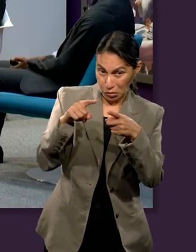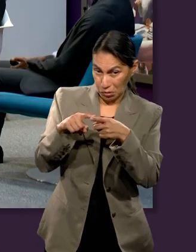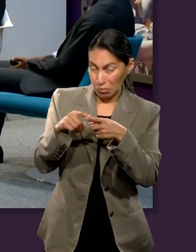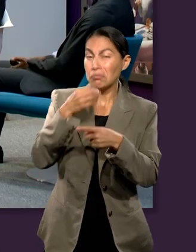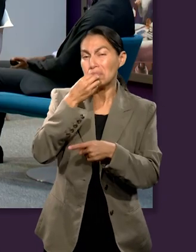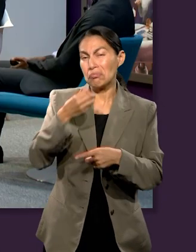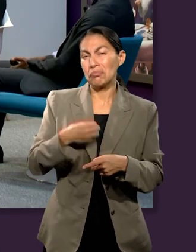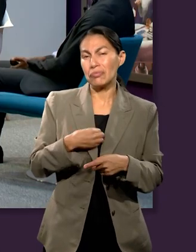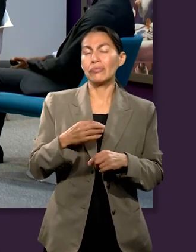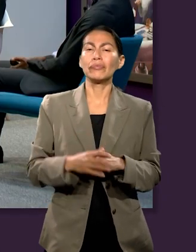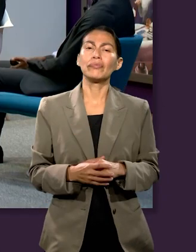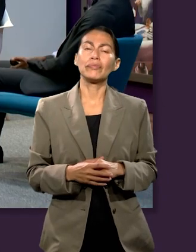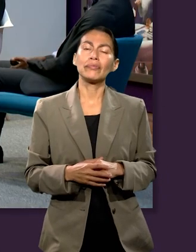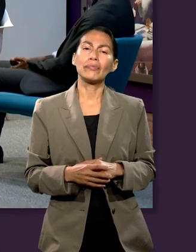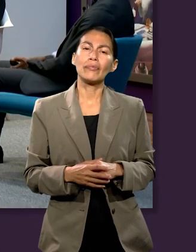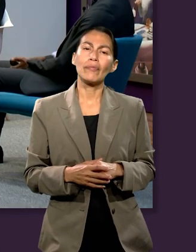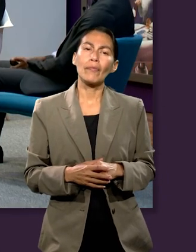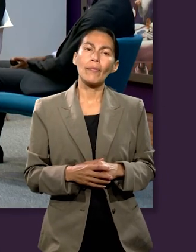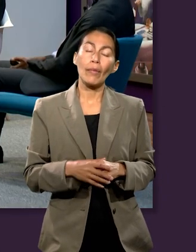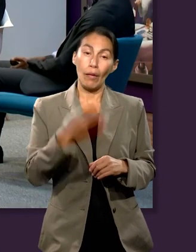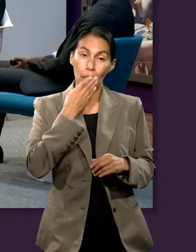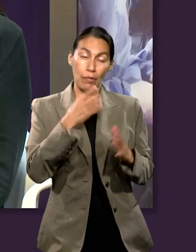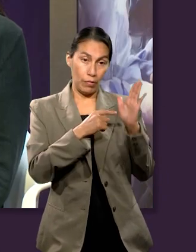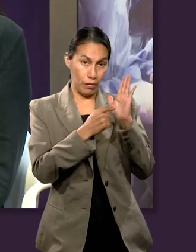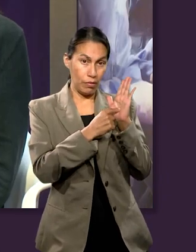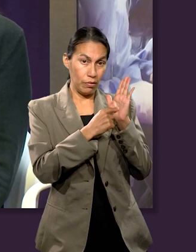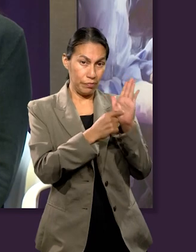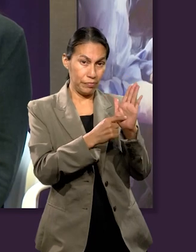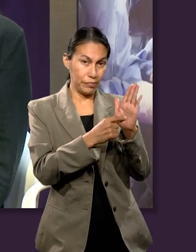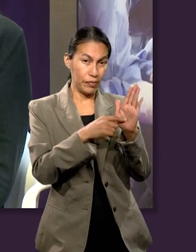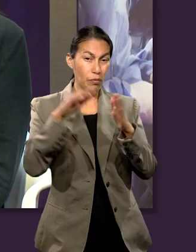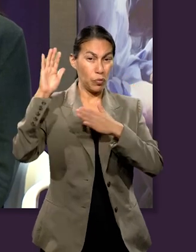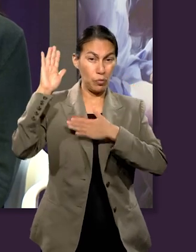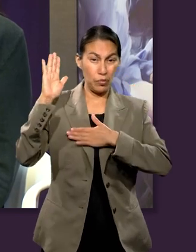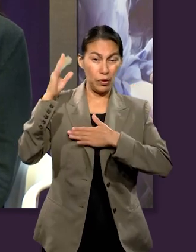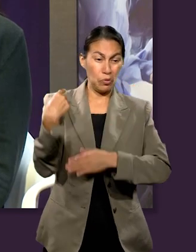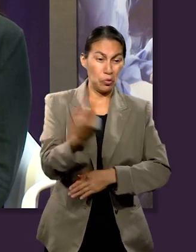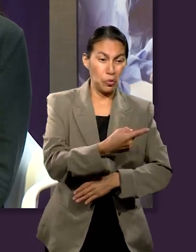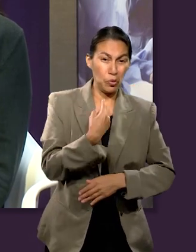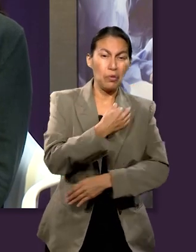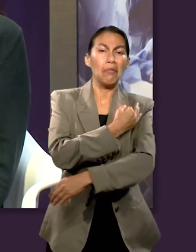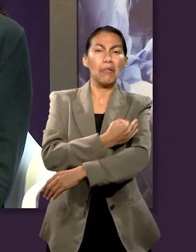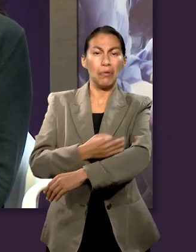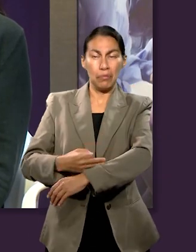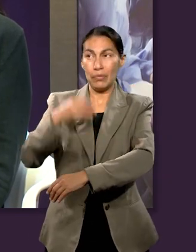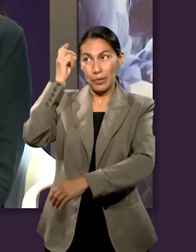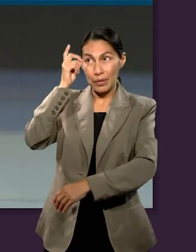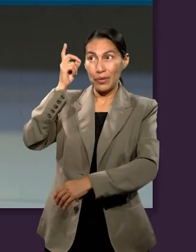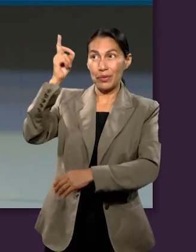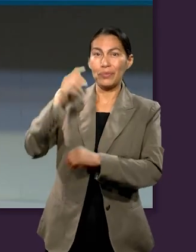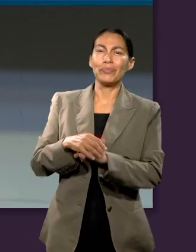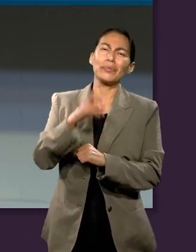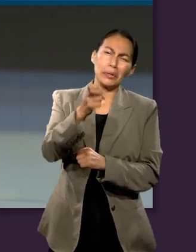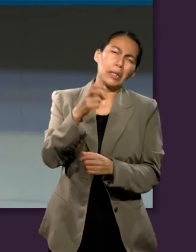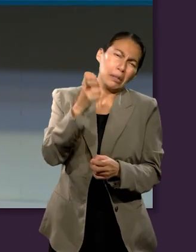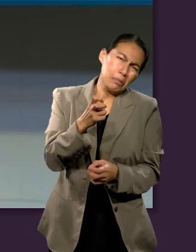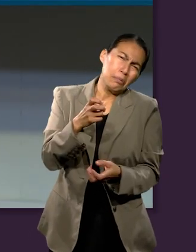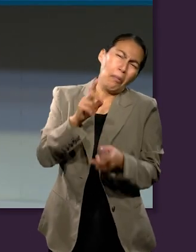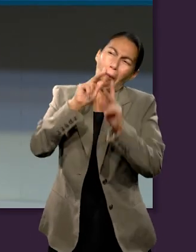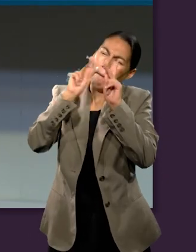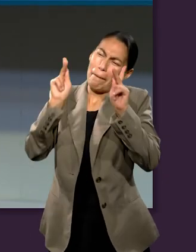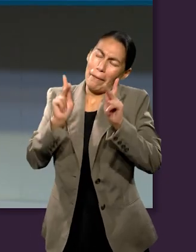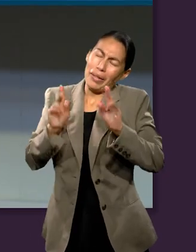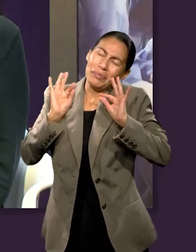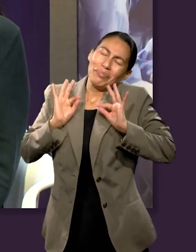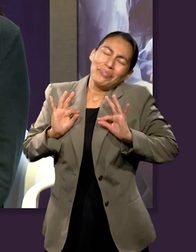encontrar Refugio sin importar en donde estemos y a mí me alegra mucho saber que en la Biblia podemos encontrar todas esas promesas de Dios que nos hace recordar